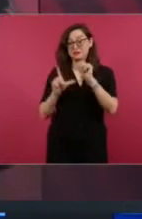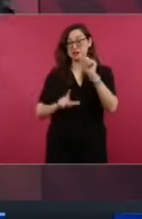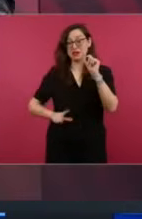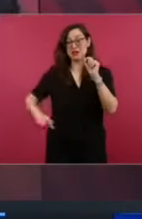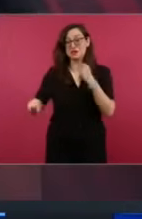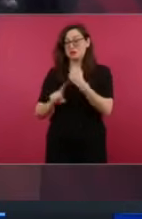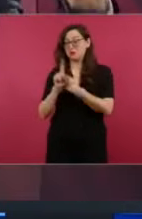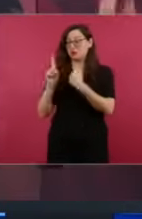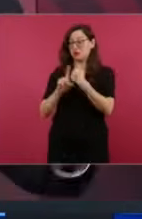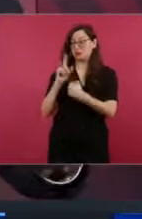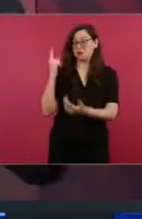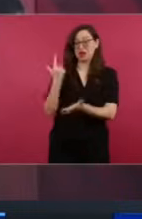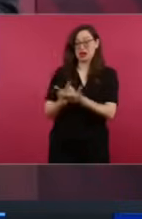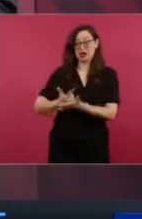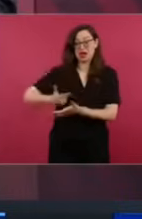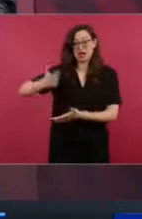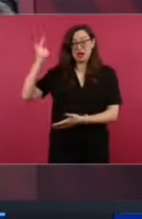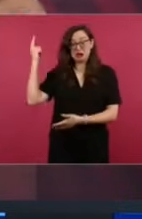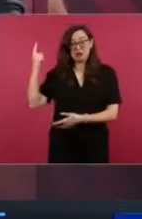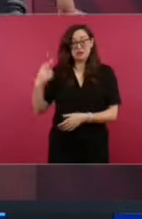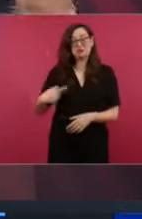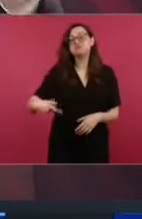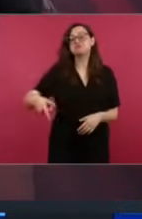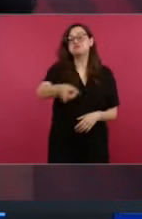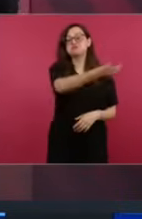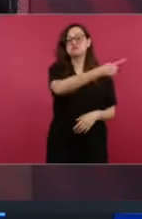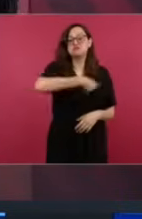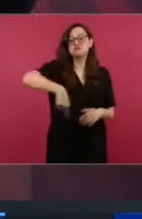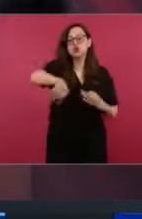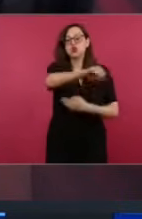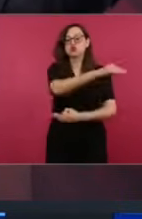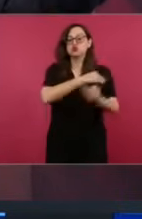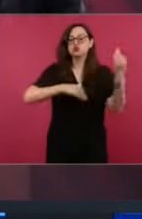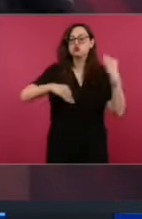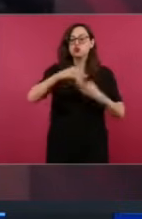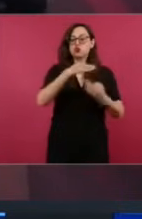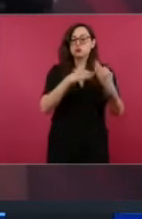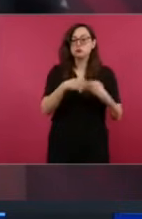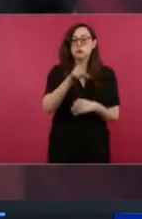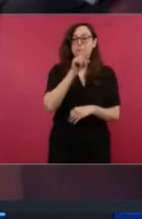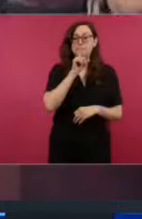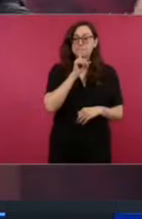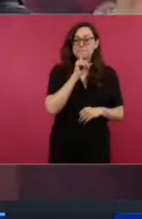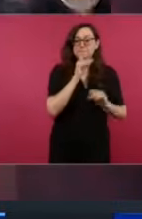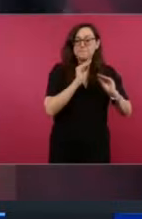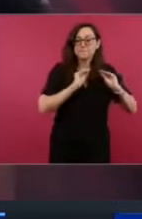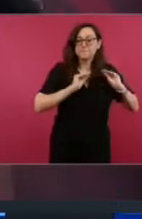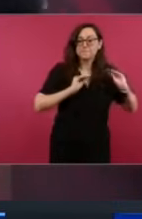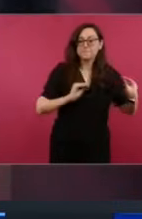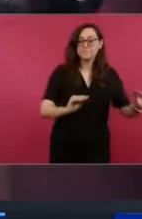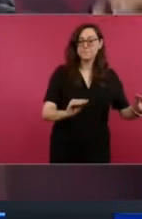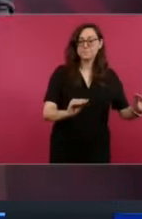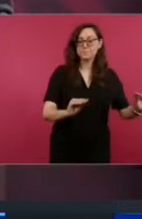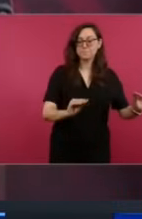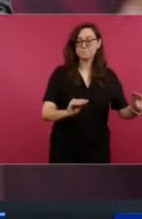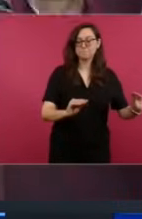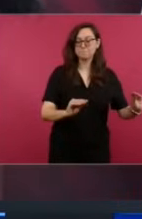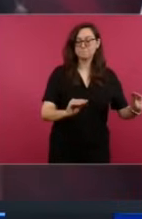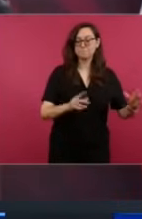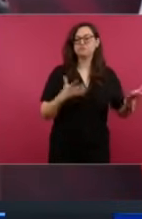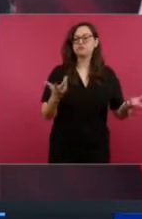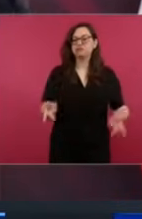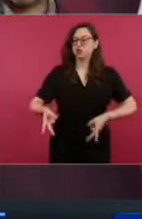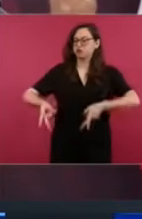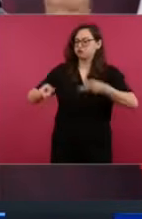financiero. Sí, claro. La nota la querían para el financiero, y mañana lo vamos a ver. Pero bueno, allí le mostró todas las